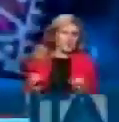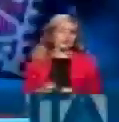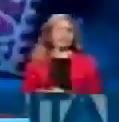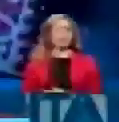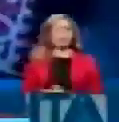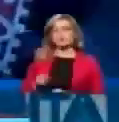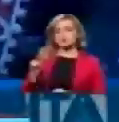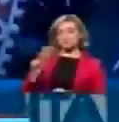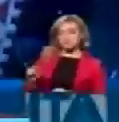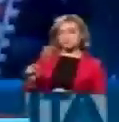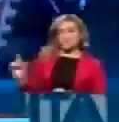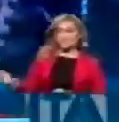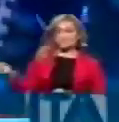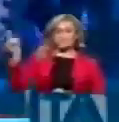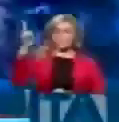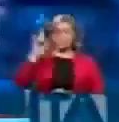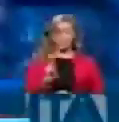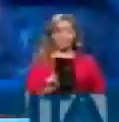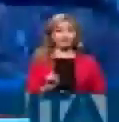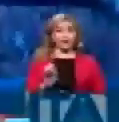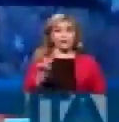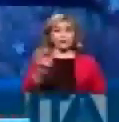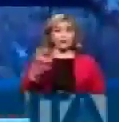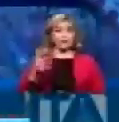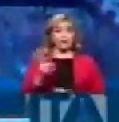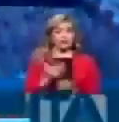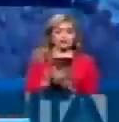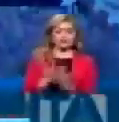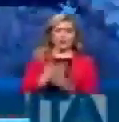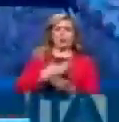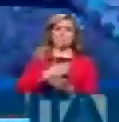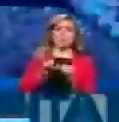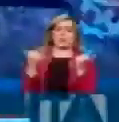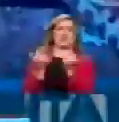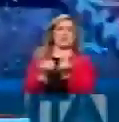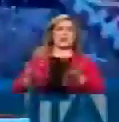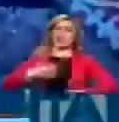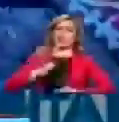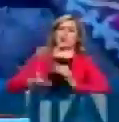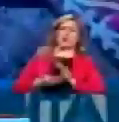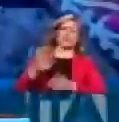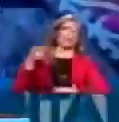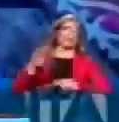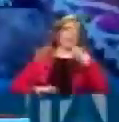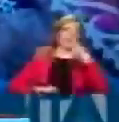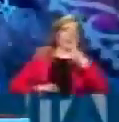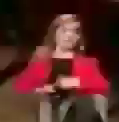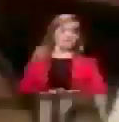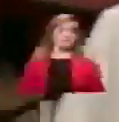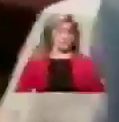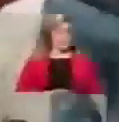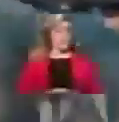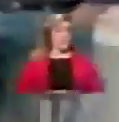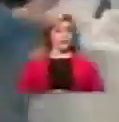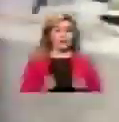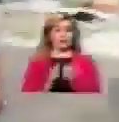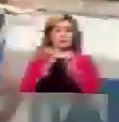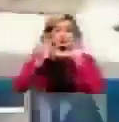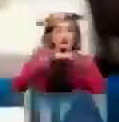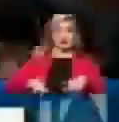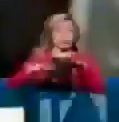No obstante, según expertos, Espín no podrá exigir que se le devuelva su curul en la asamblea. 9 meses después